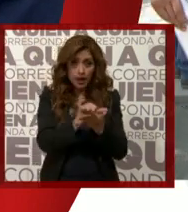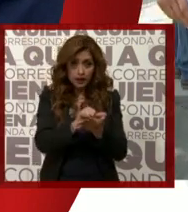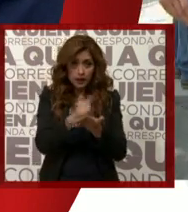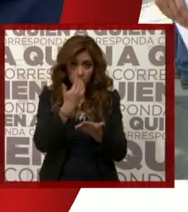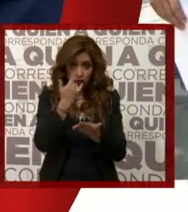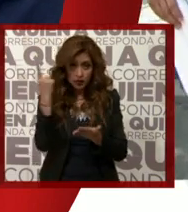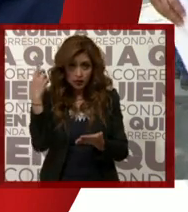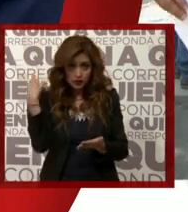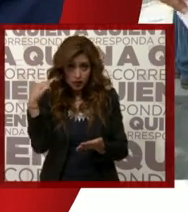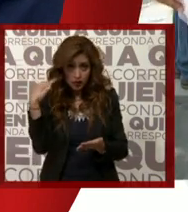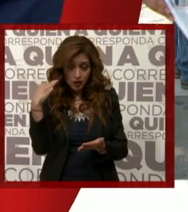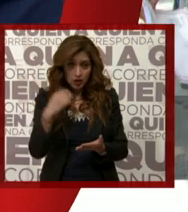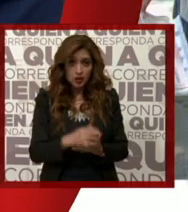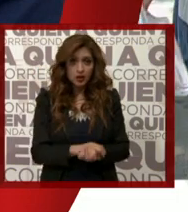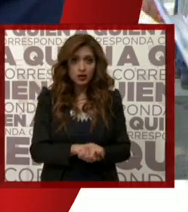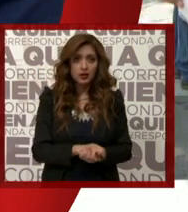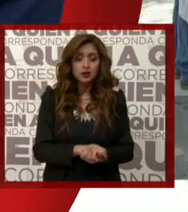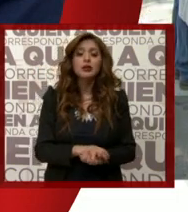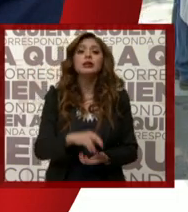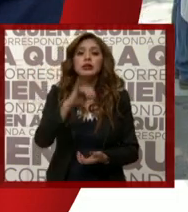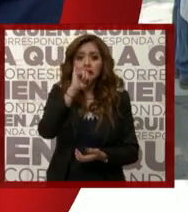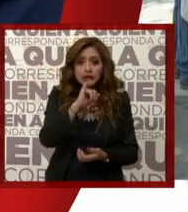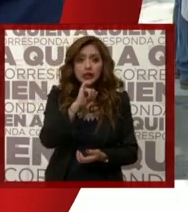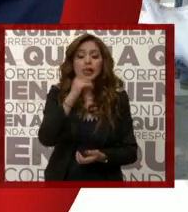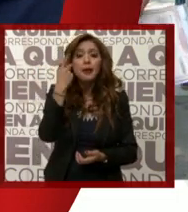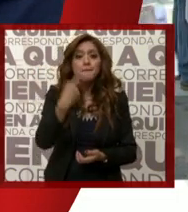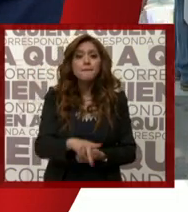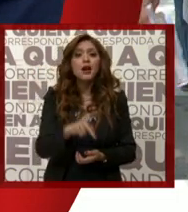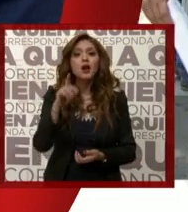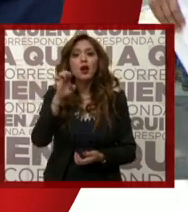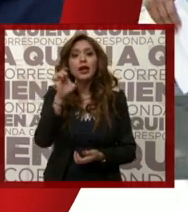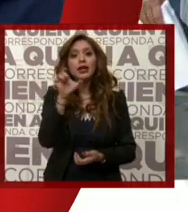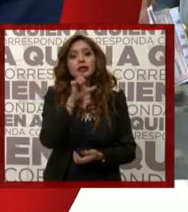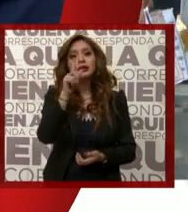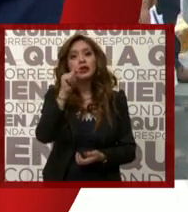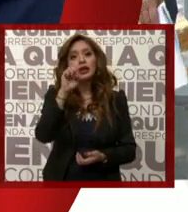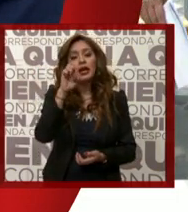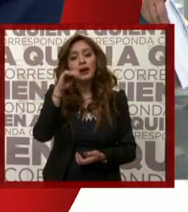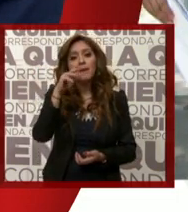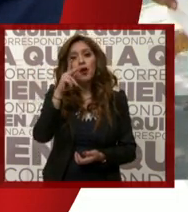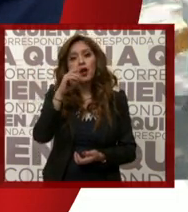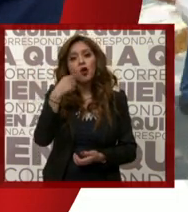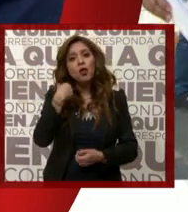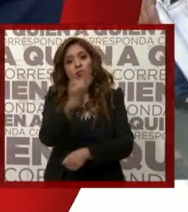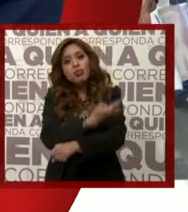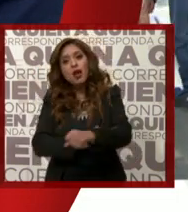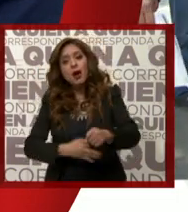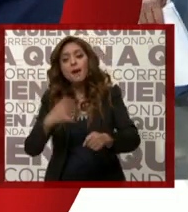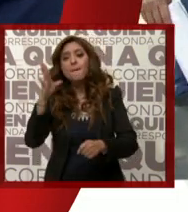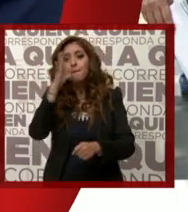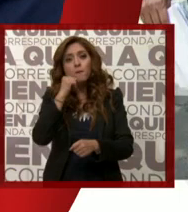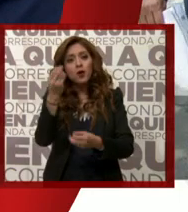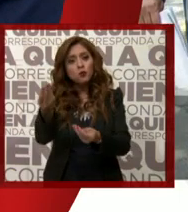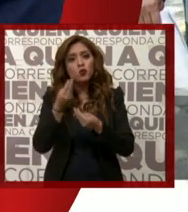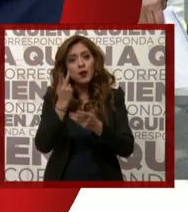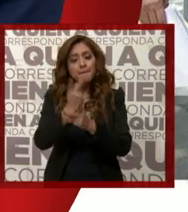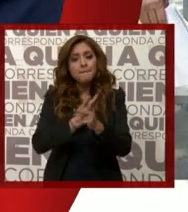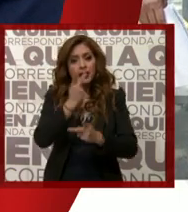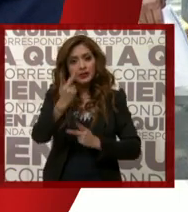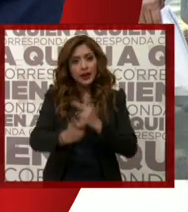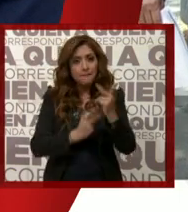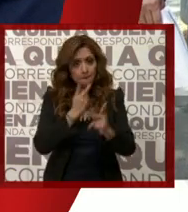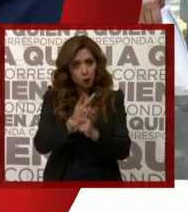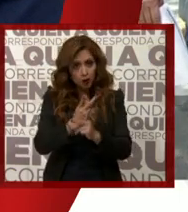Michoacán. Oh, sí, sí la encontré, nomás que soy extemporáneo y me registraron un poco tarde, por eso no me la dan el pasaporte. El